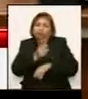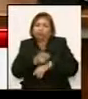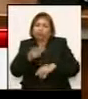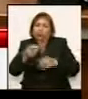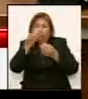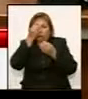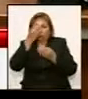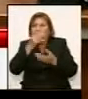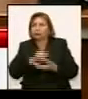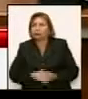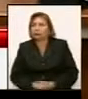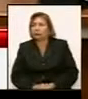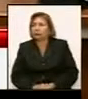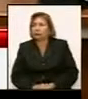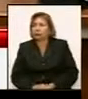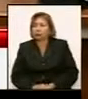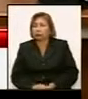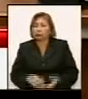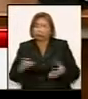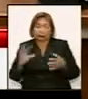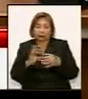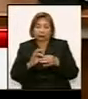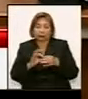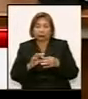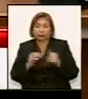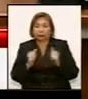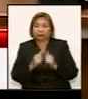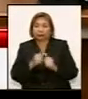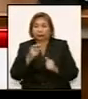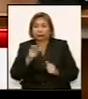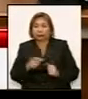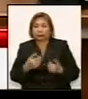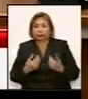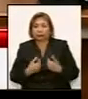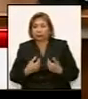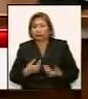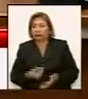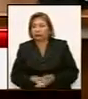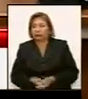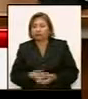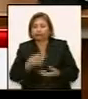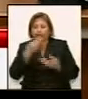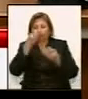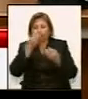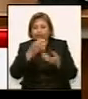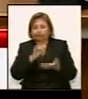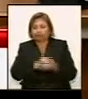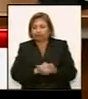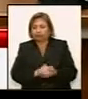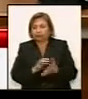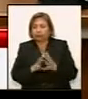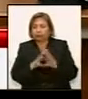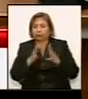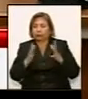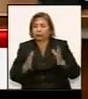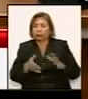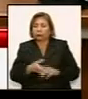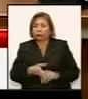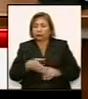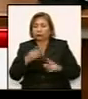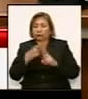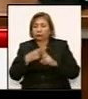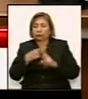mensaje y esta acción colectiva creo que resulta muy muy